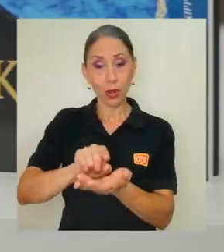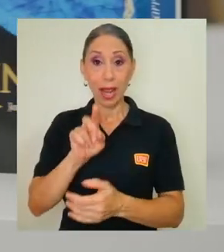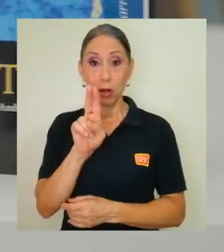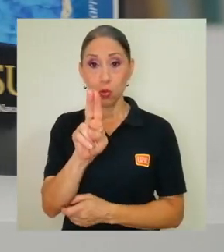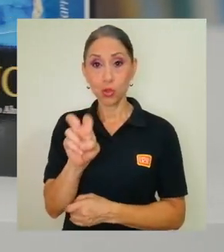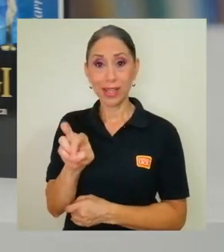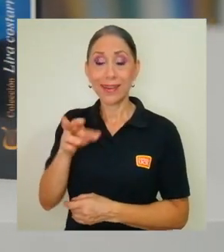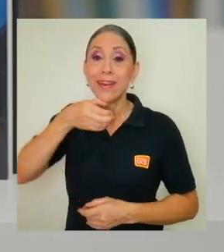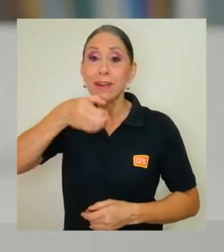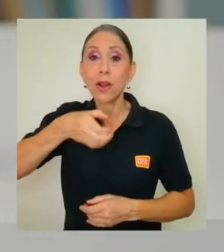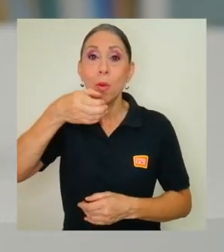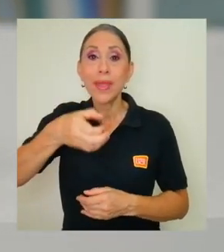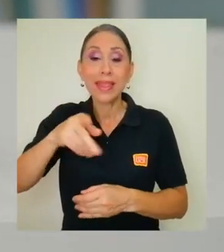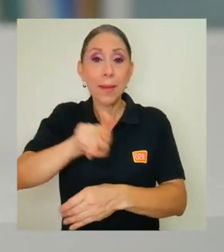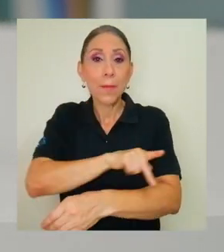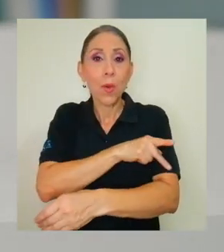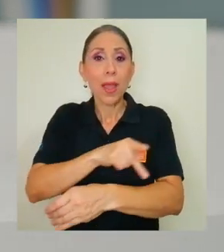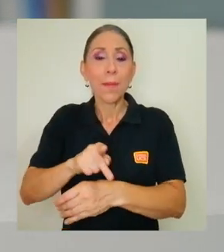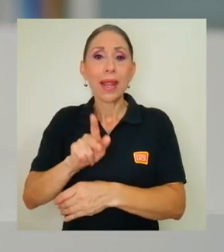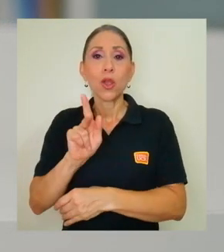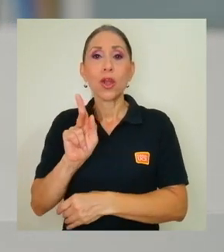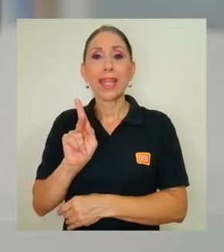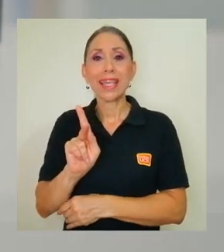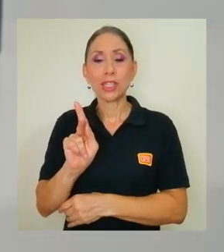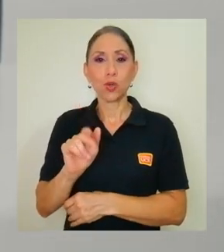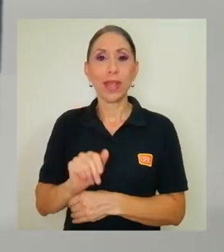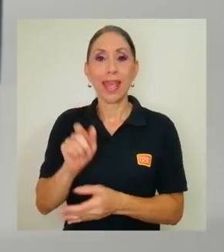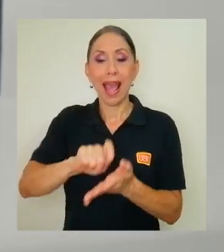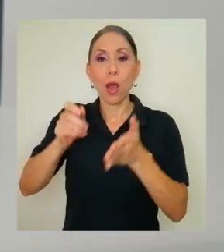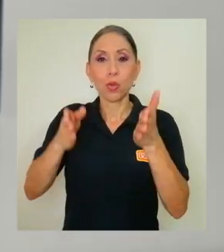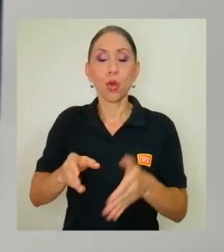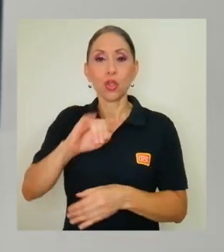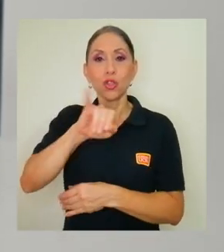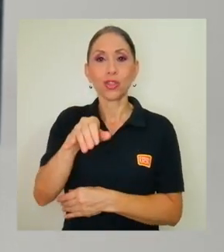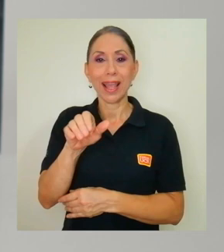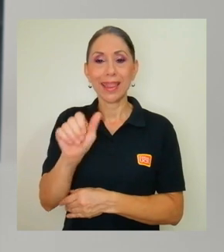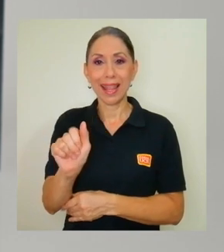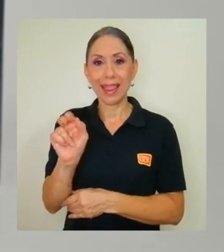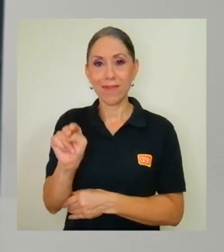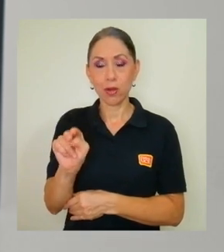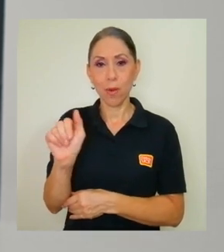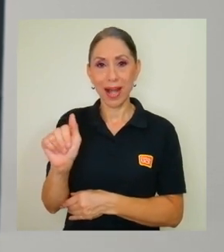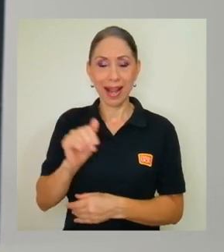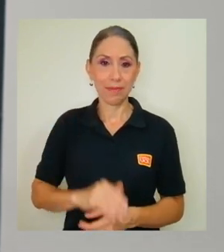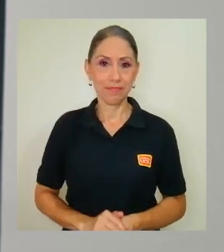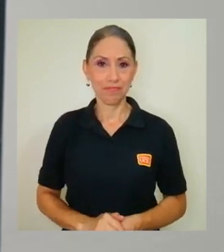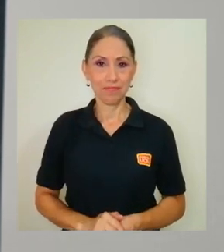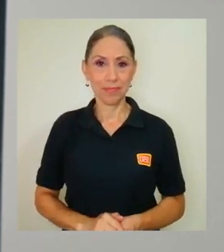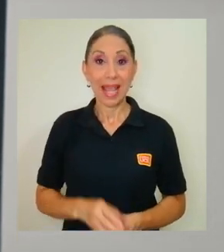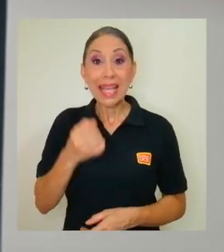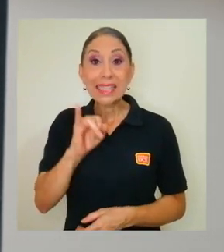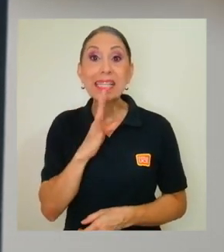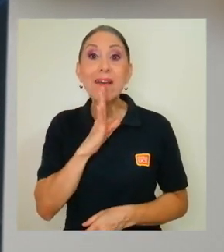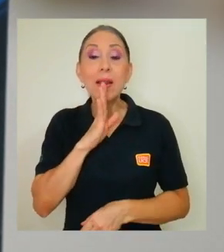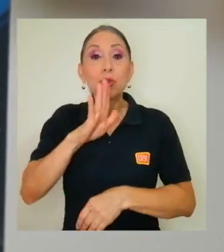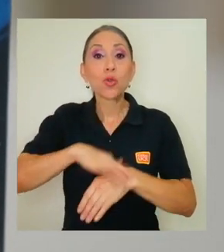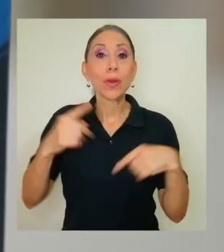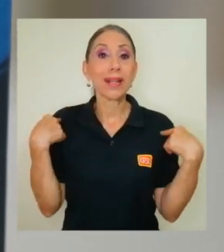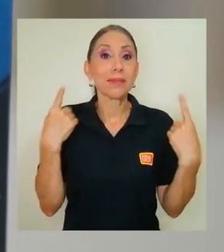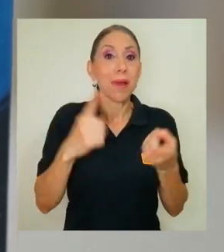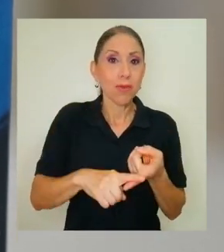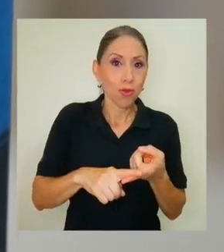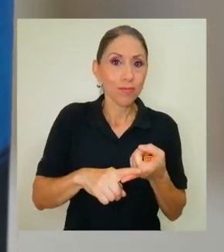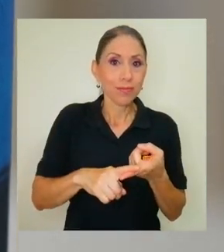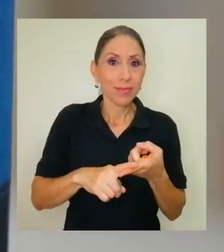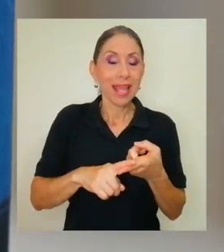La editorial UCR le recomienda el poemario Kintsugi, del autor José André Navarro Abarca. Si hablamos del